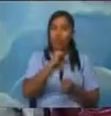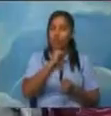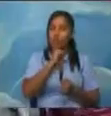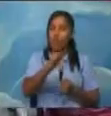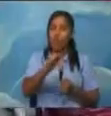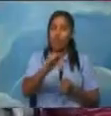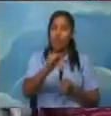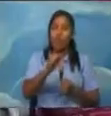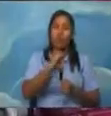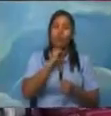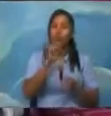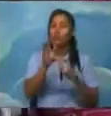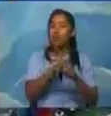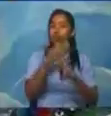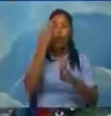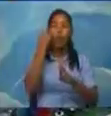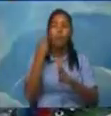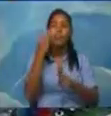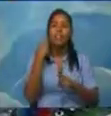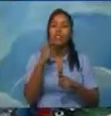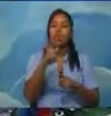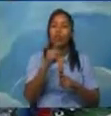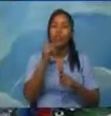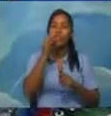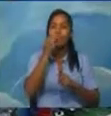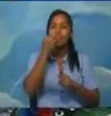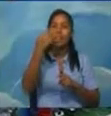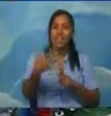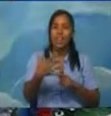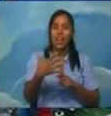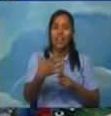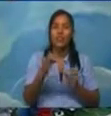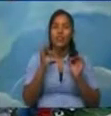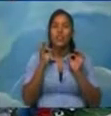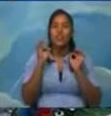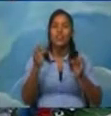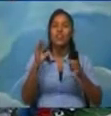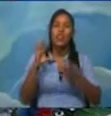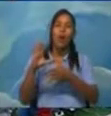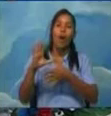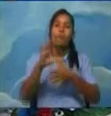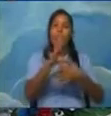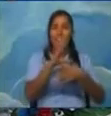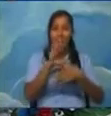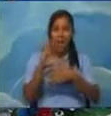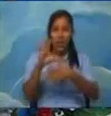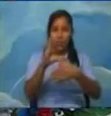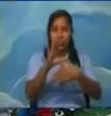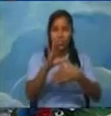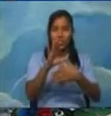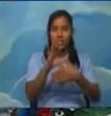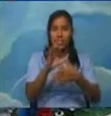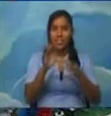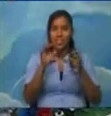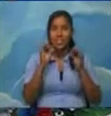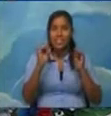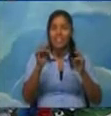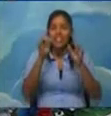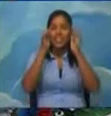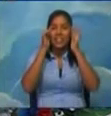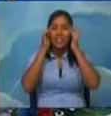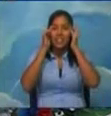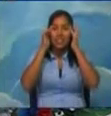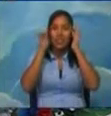cosméticos italianos. No son los cosméticos italianos. Ni los americanos. Ni los americanos. Ni los chinos que